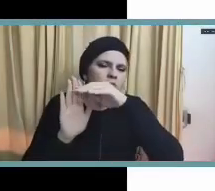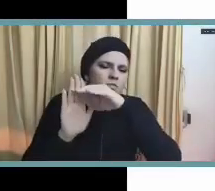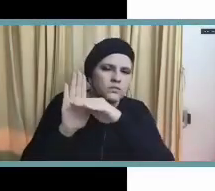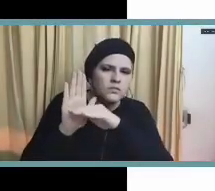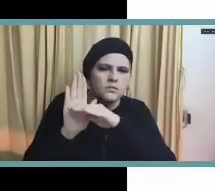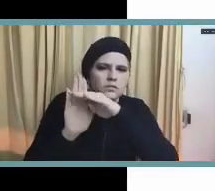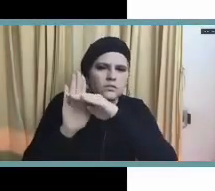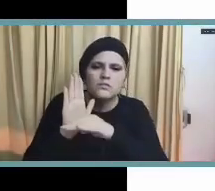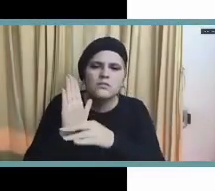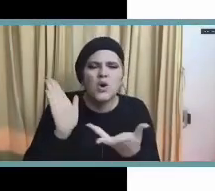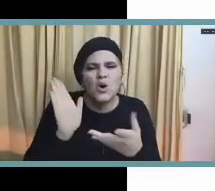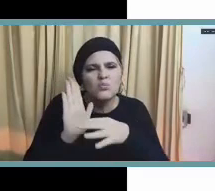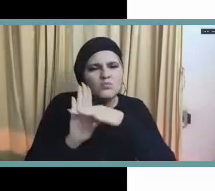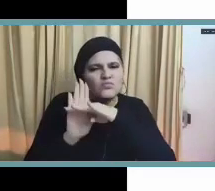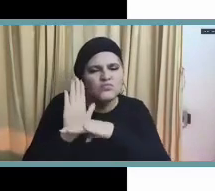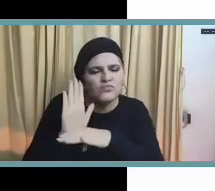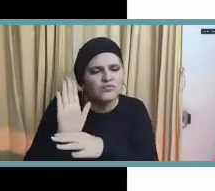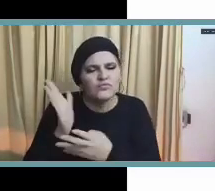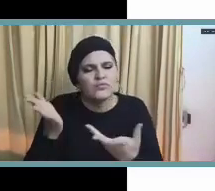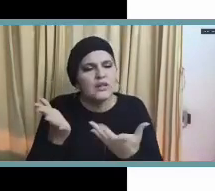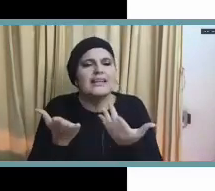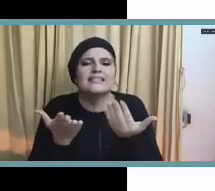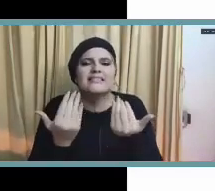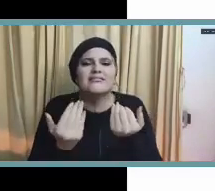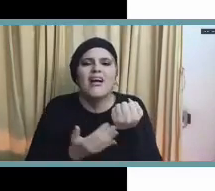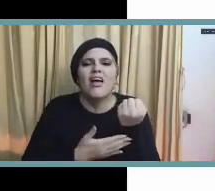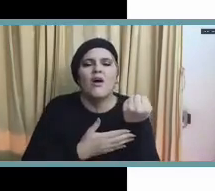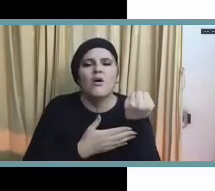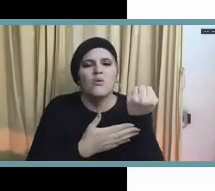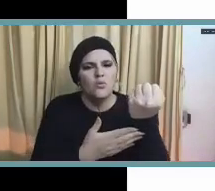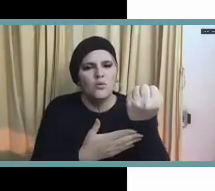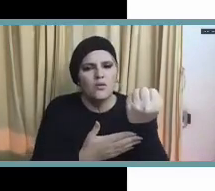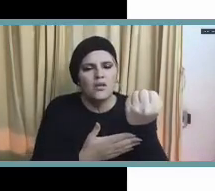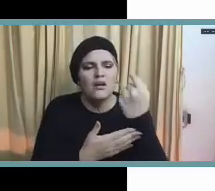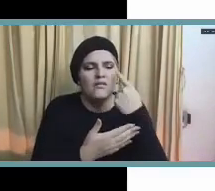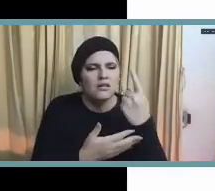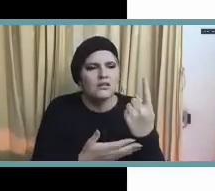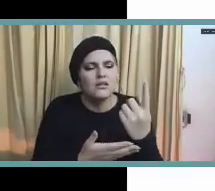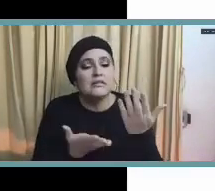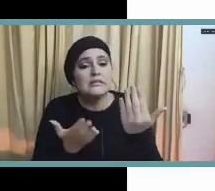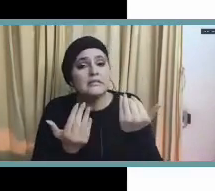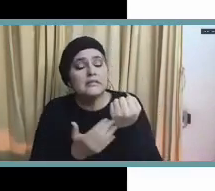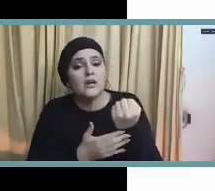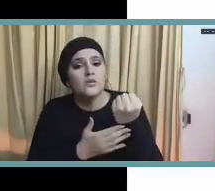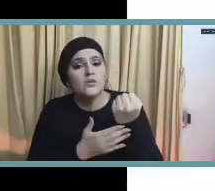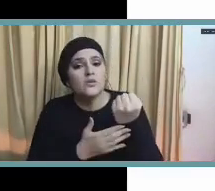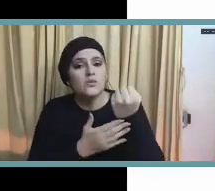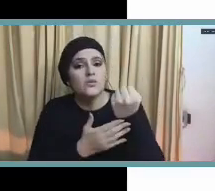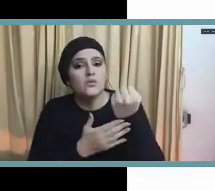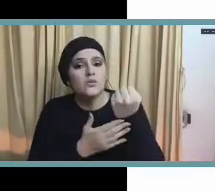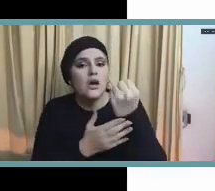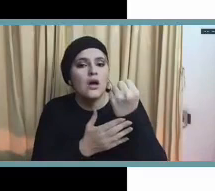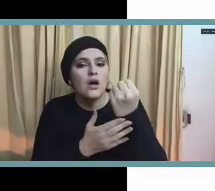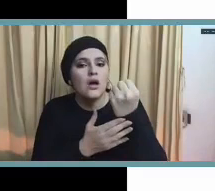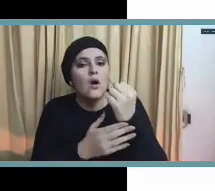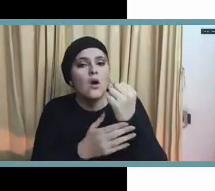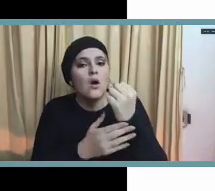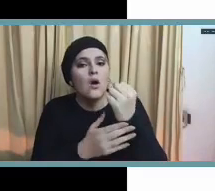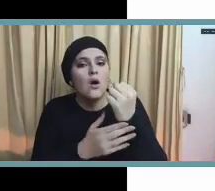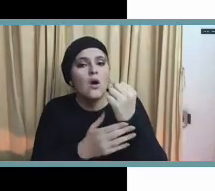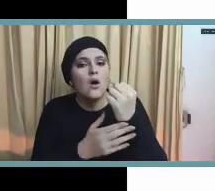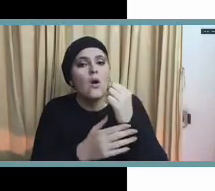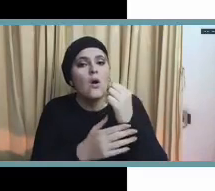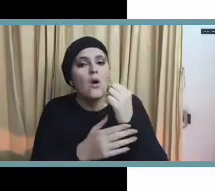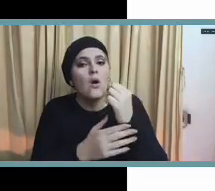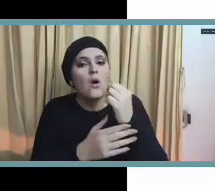en relación a las necesidades de ayuda y se definen a las necesidades de ayuda, ya sea en la comunicación social o en los comportamientos